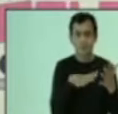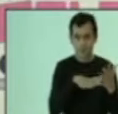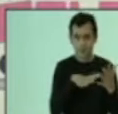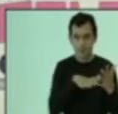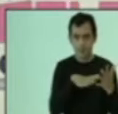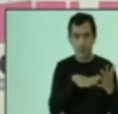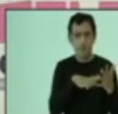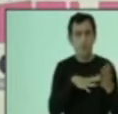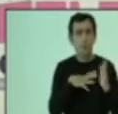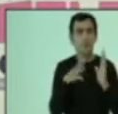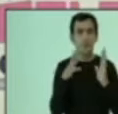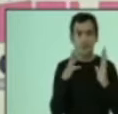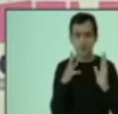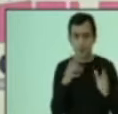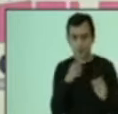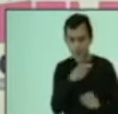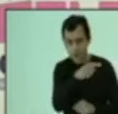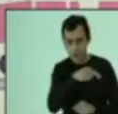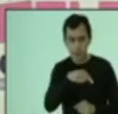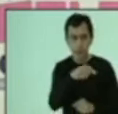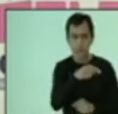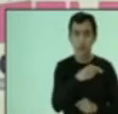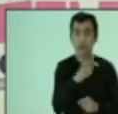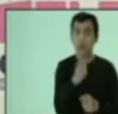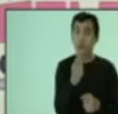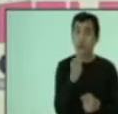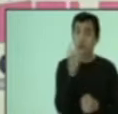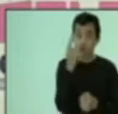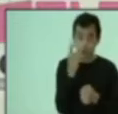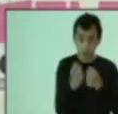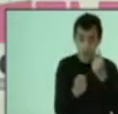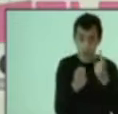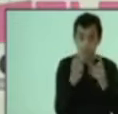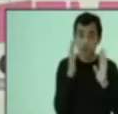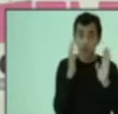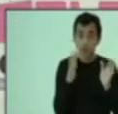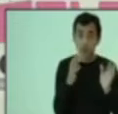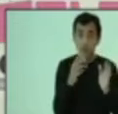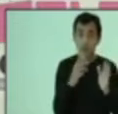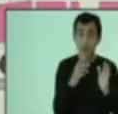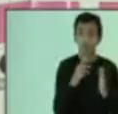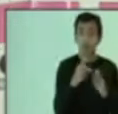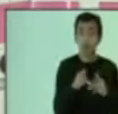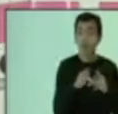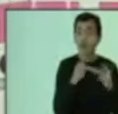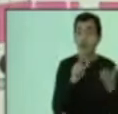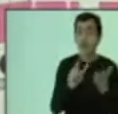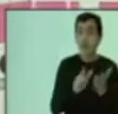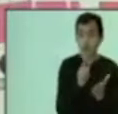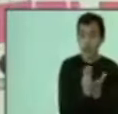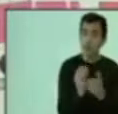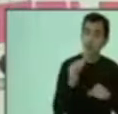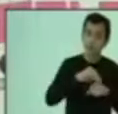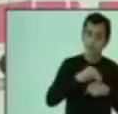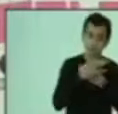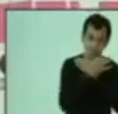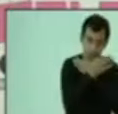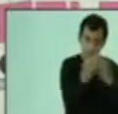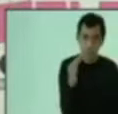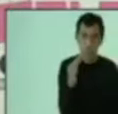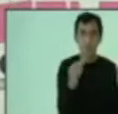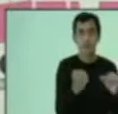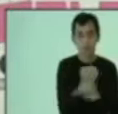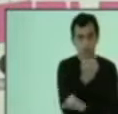ya se tienen también en marcha y algunas ya están incluso publicadas en Diario del Oficial de la Federación y Gaceta del